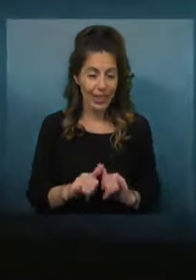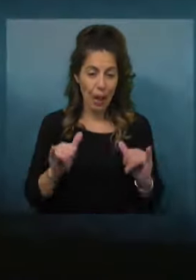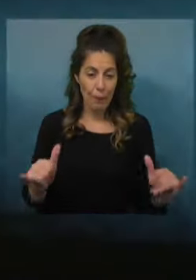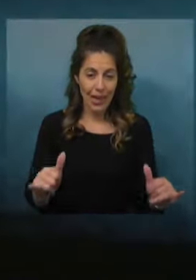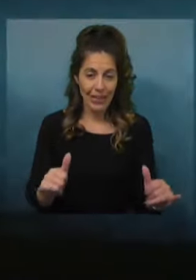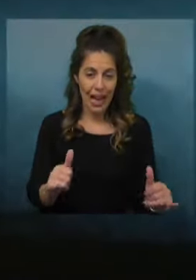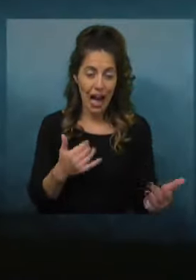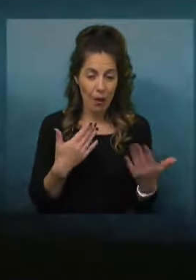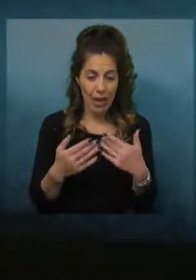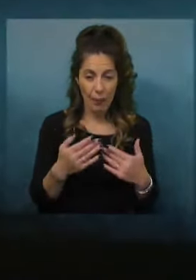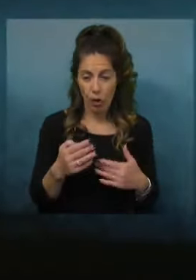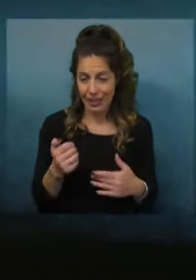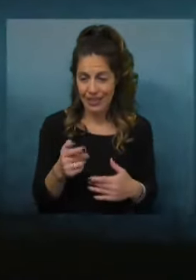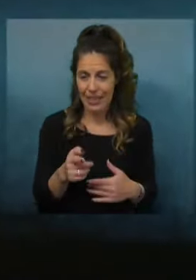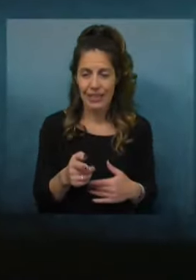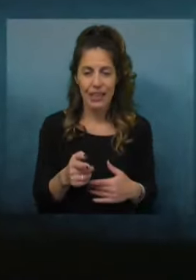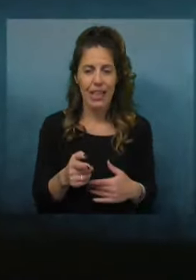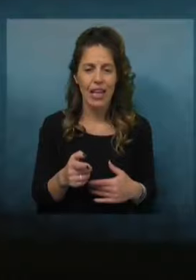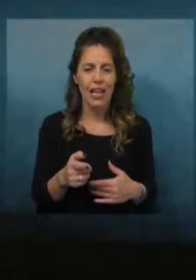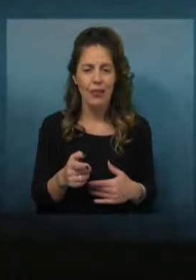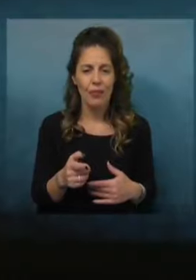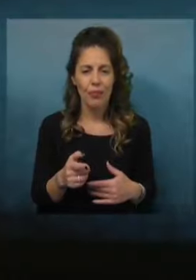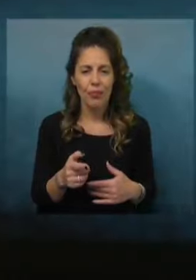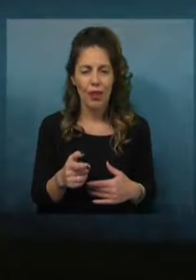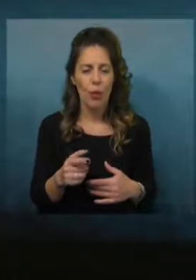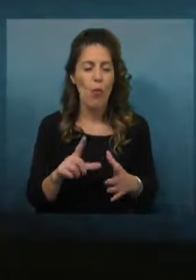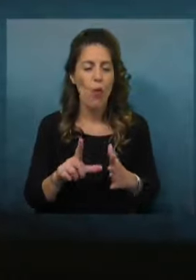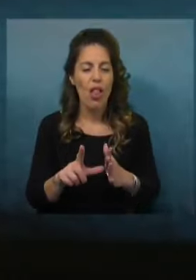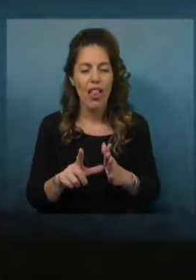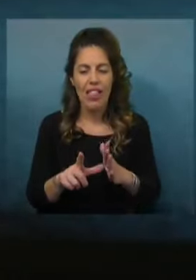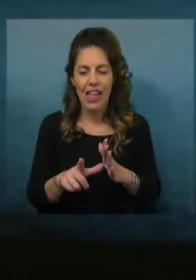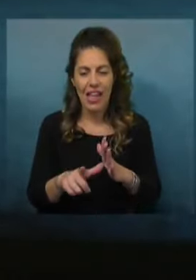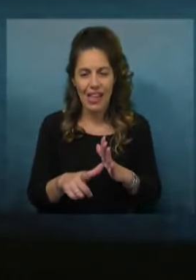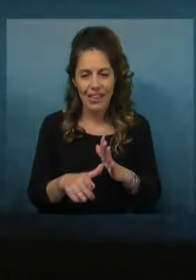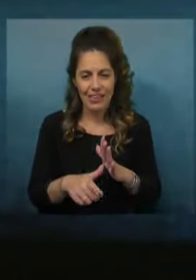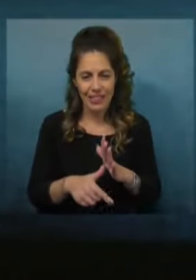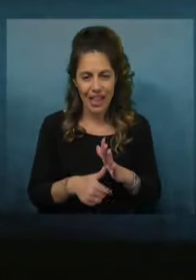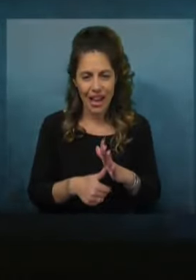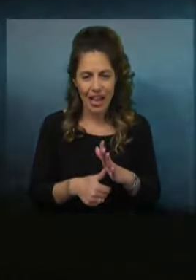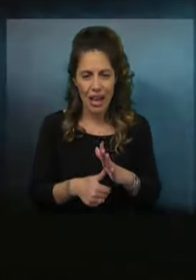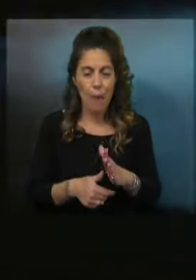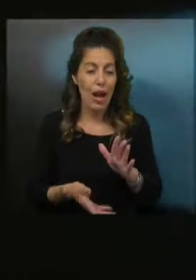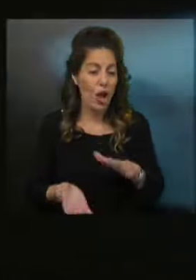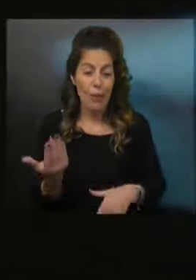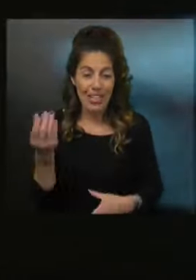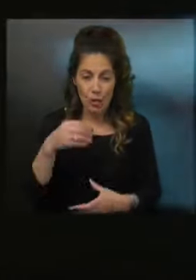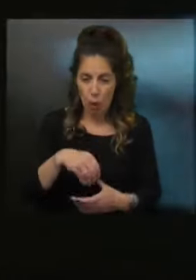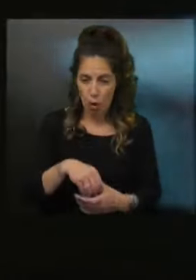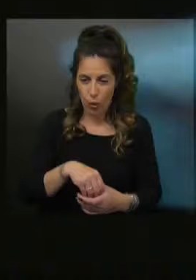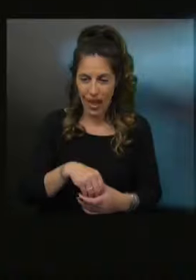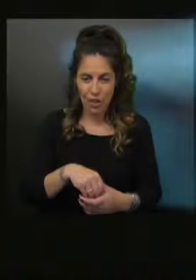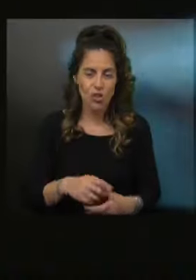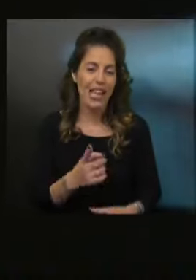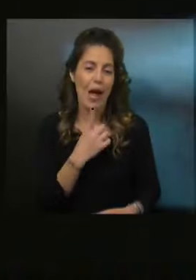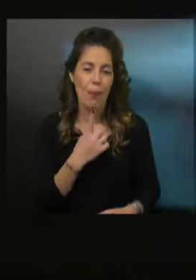recién e va como muy lenta incluso para los que estamos más involucrados en la